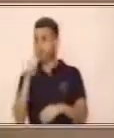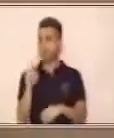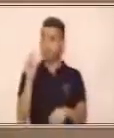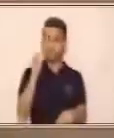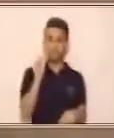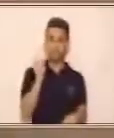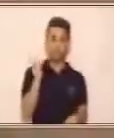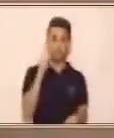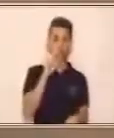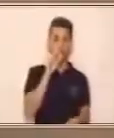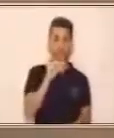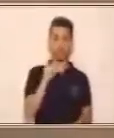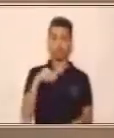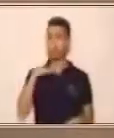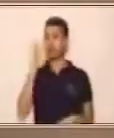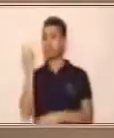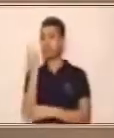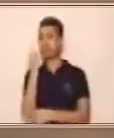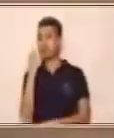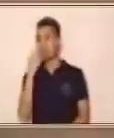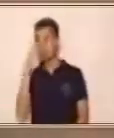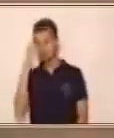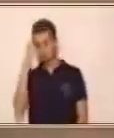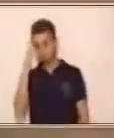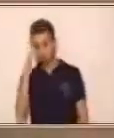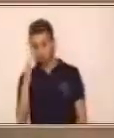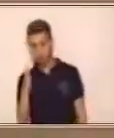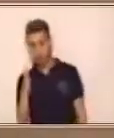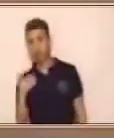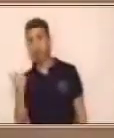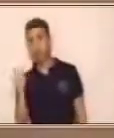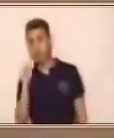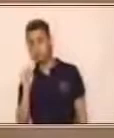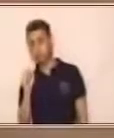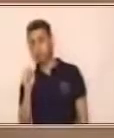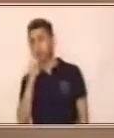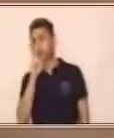la parte que nos va a interesar es esta, donde nosotros no tenemos ningún